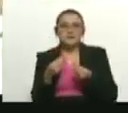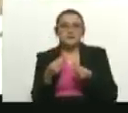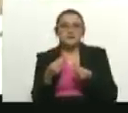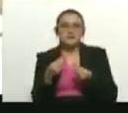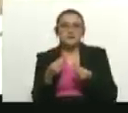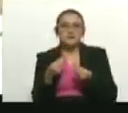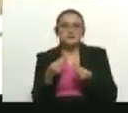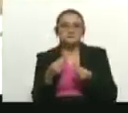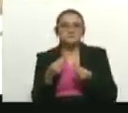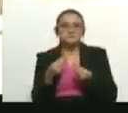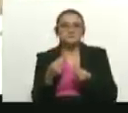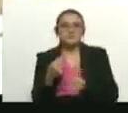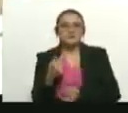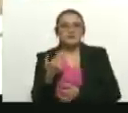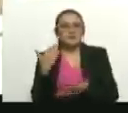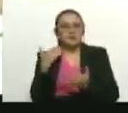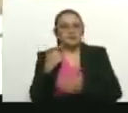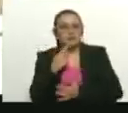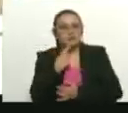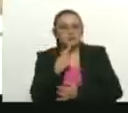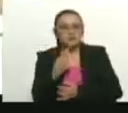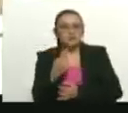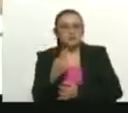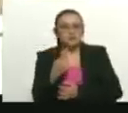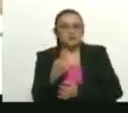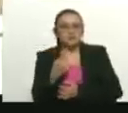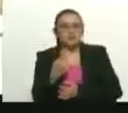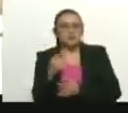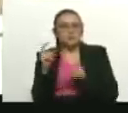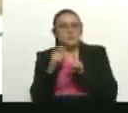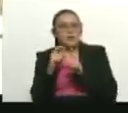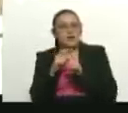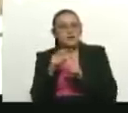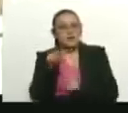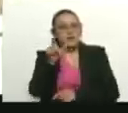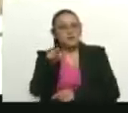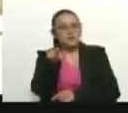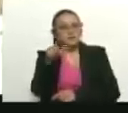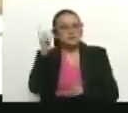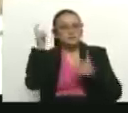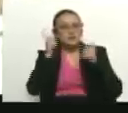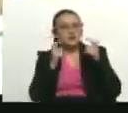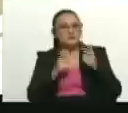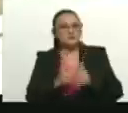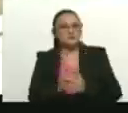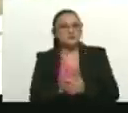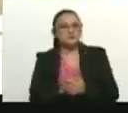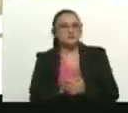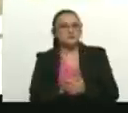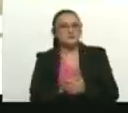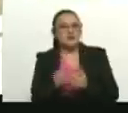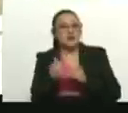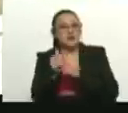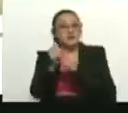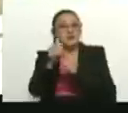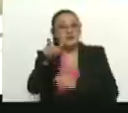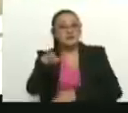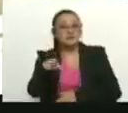que dijéramos en palabras del comandante Hugo Chávez, nuestro líder